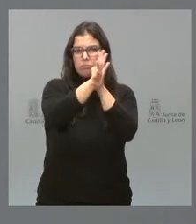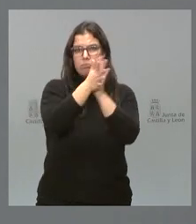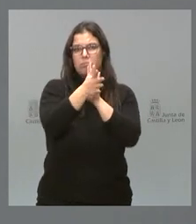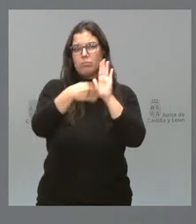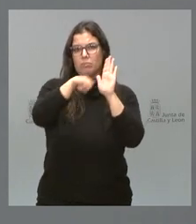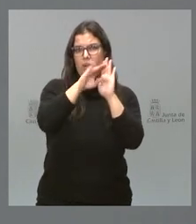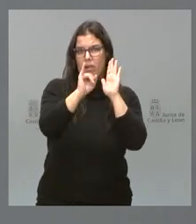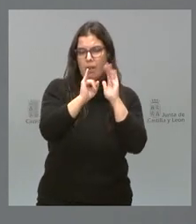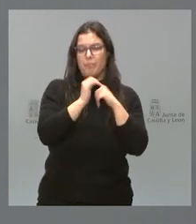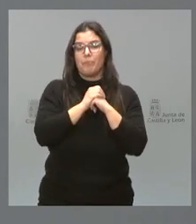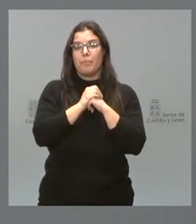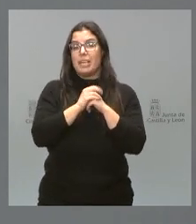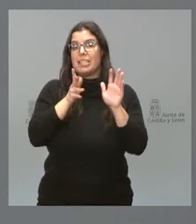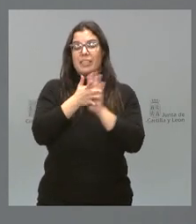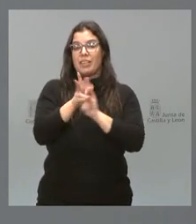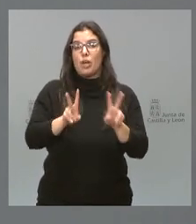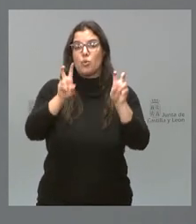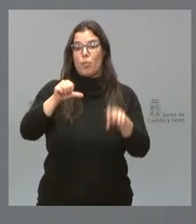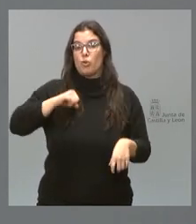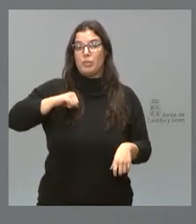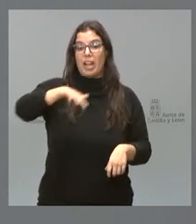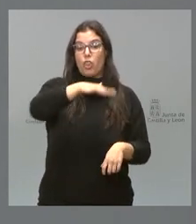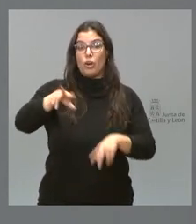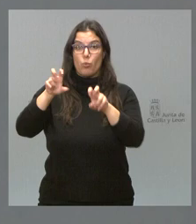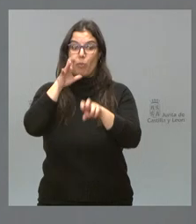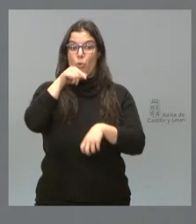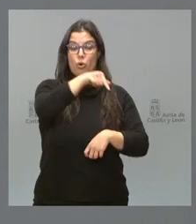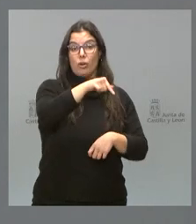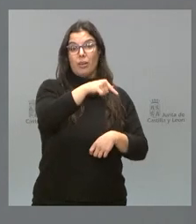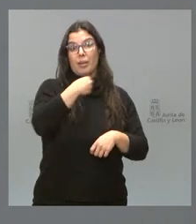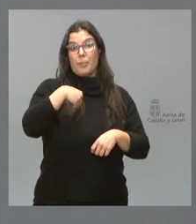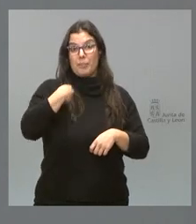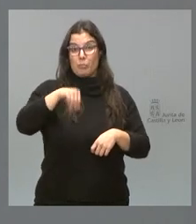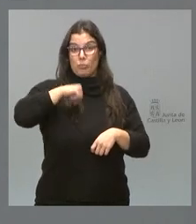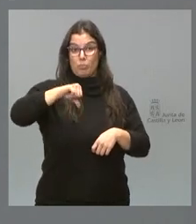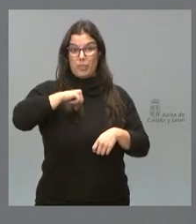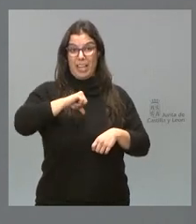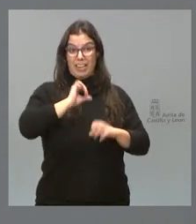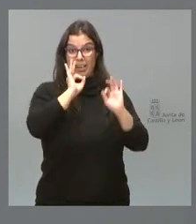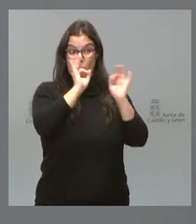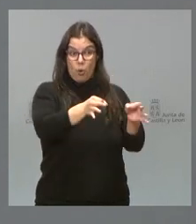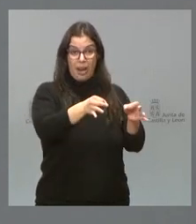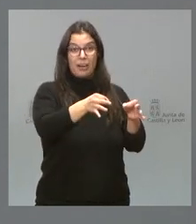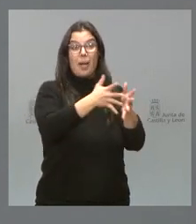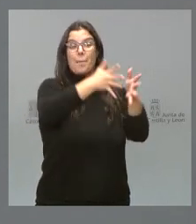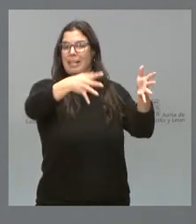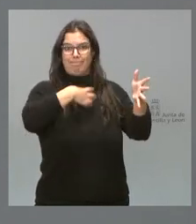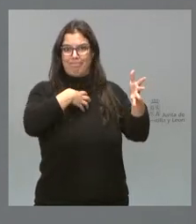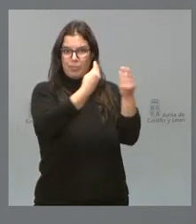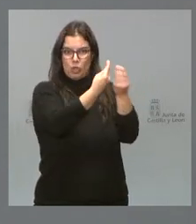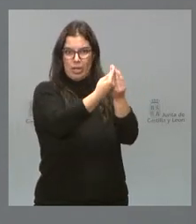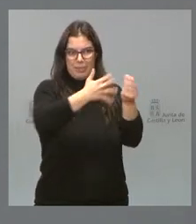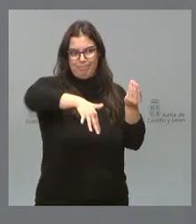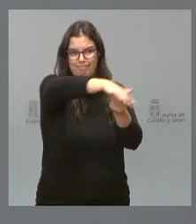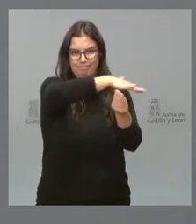se trata de un nuevo hospital en una nueva ubicación porque no cabe en función de su instalación actual la ampliación del mismo no